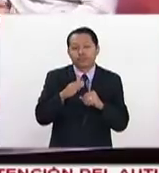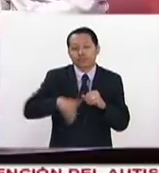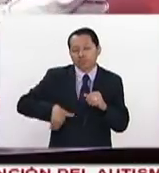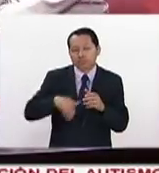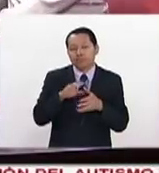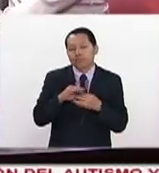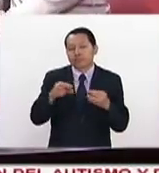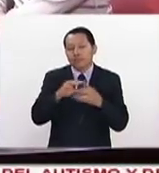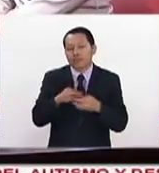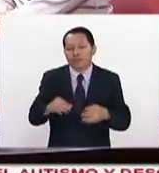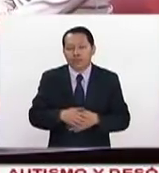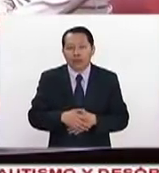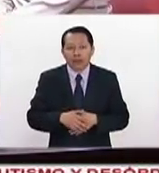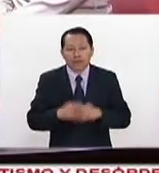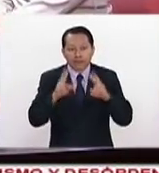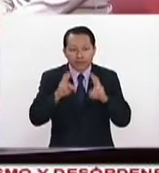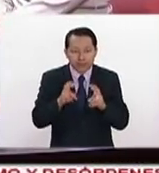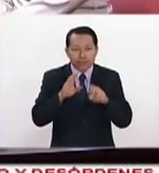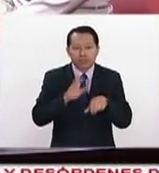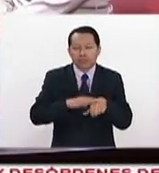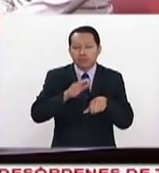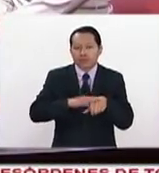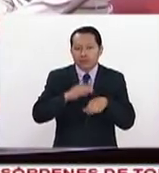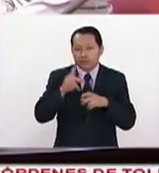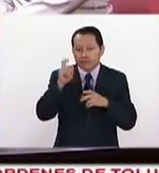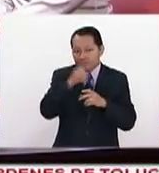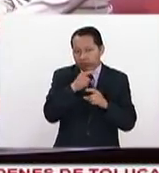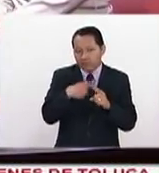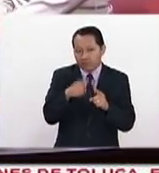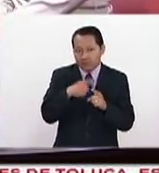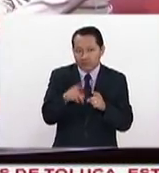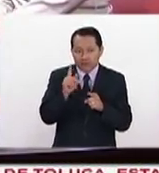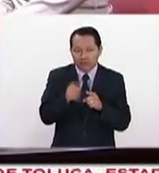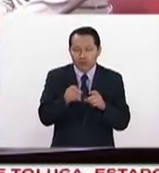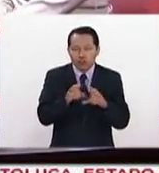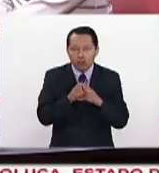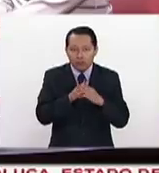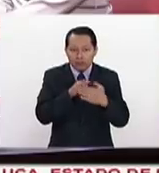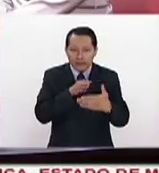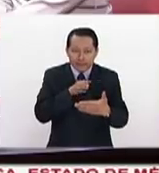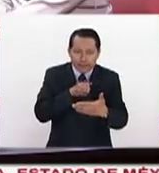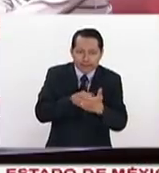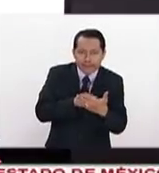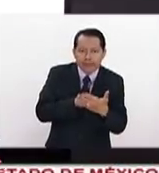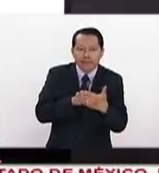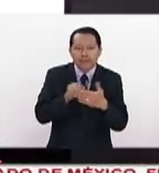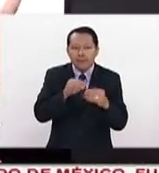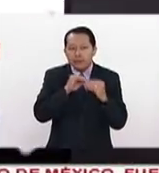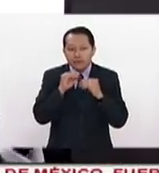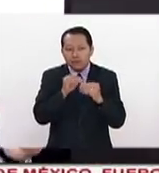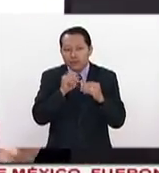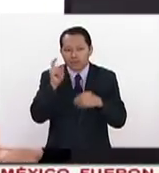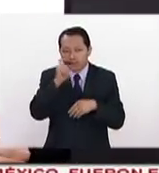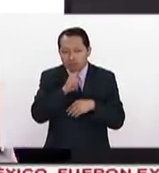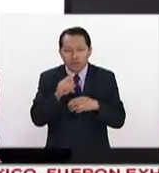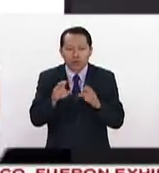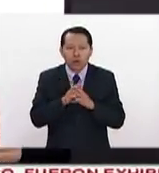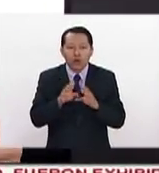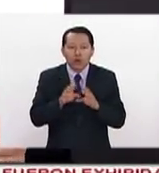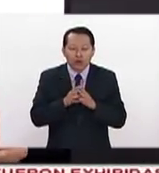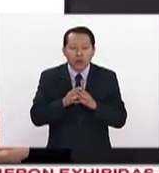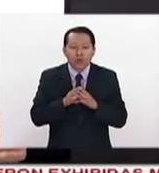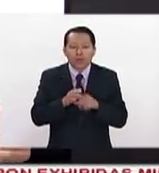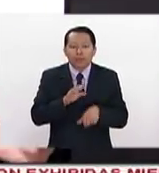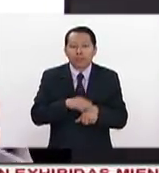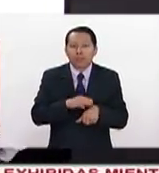inicio, los temas más contenciosos son los que están deteniendo la conversación, las negociaciones. Se detuvieron